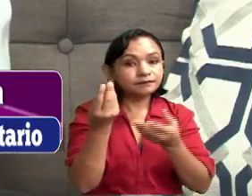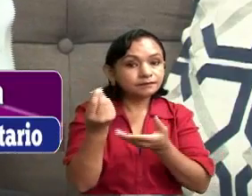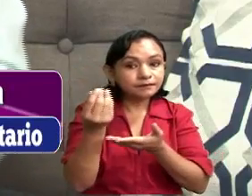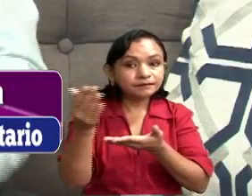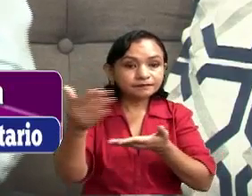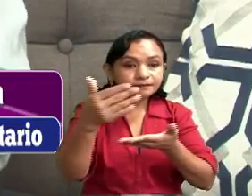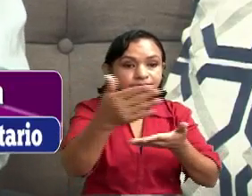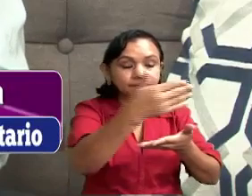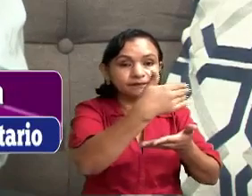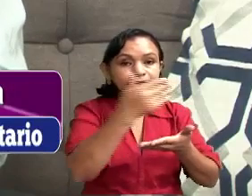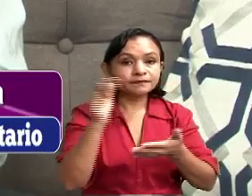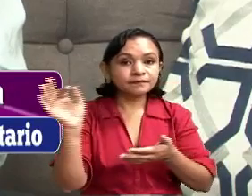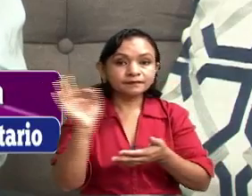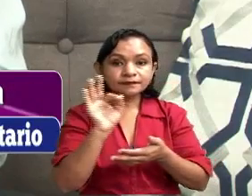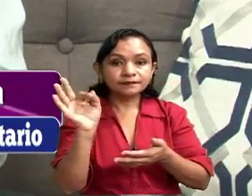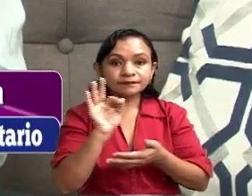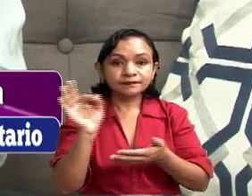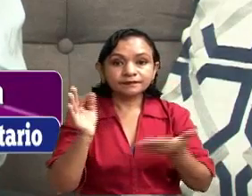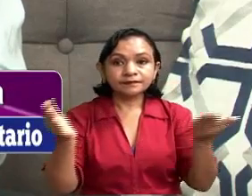tal manera que